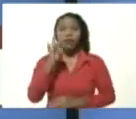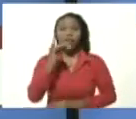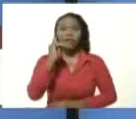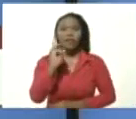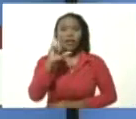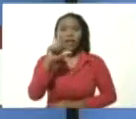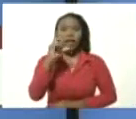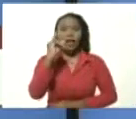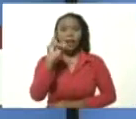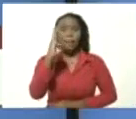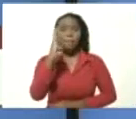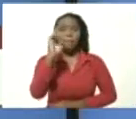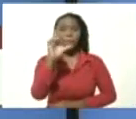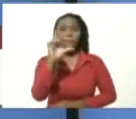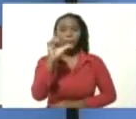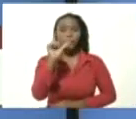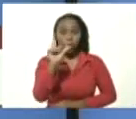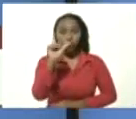filibusterismo,